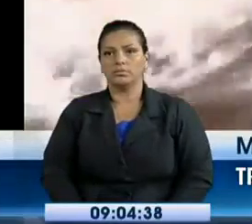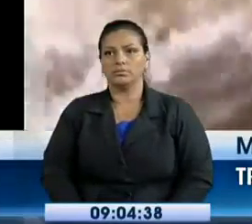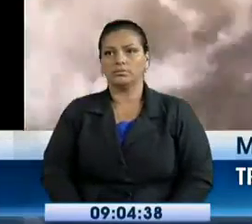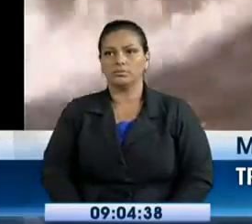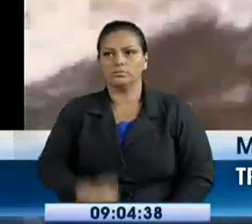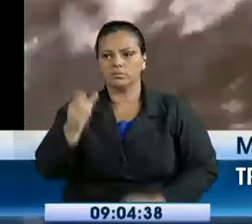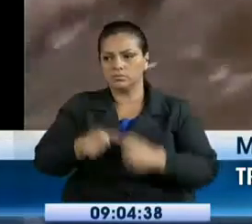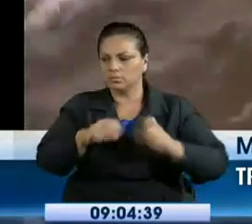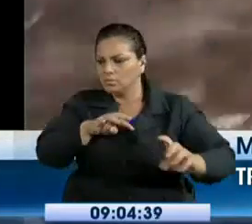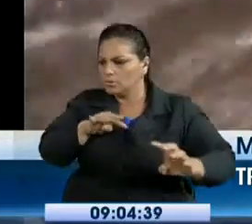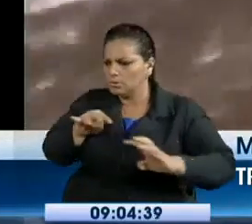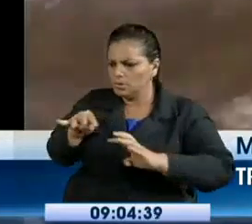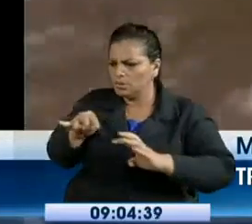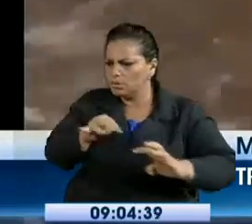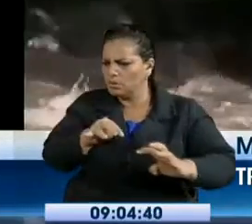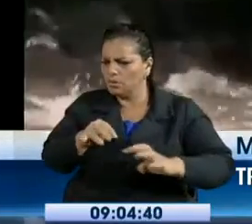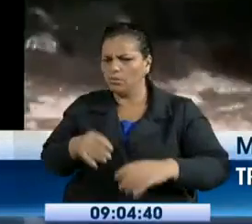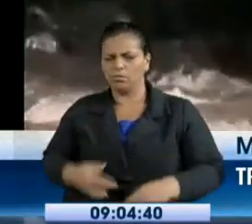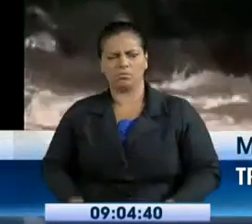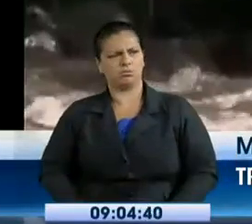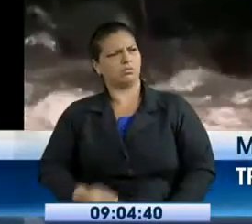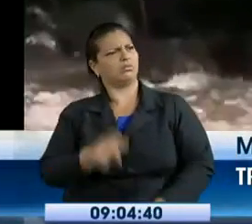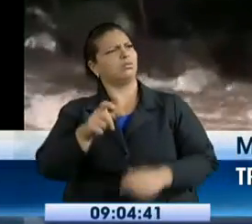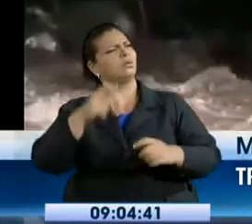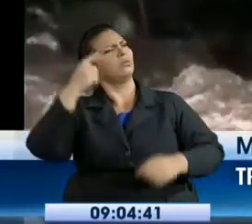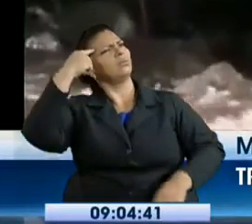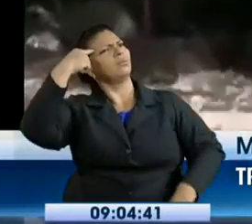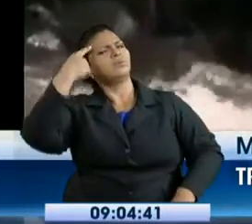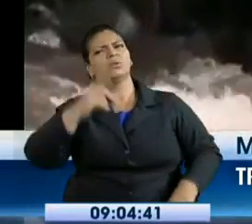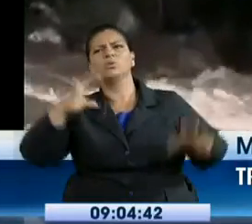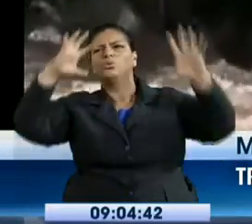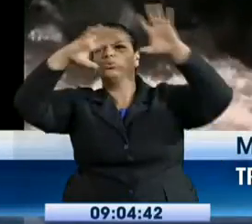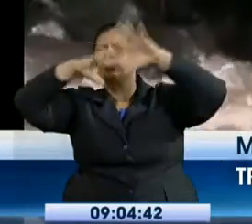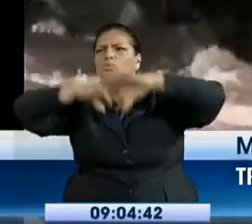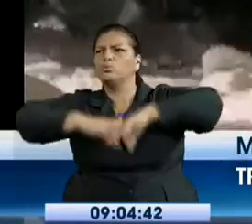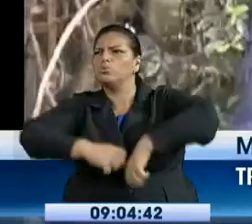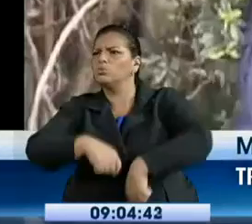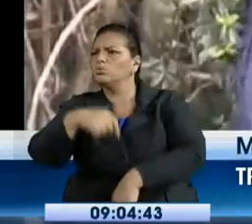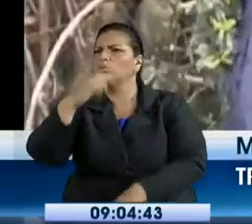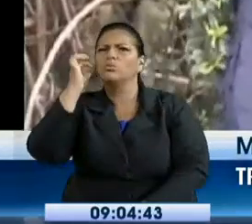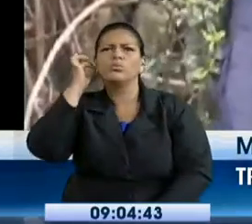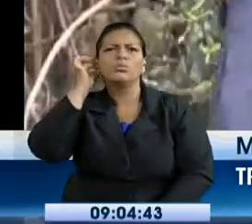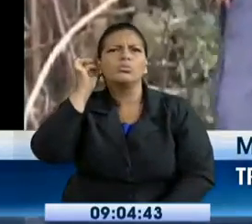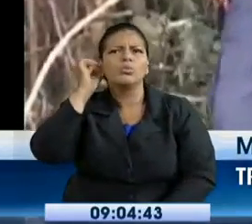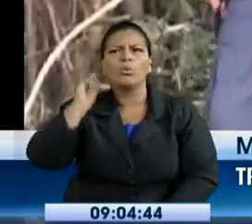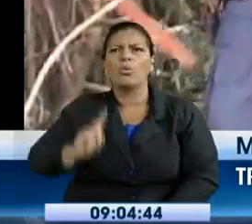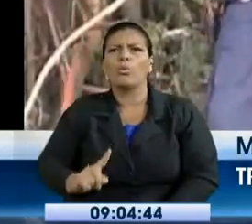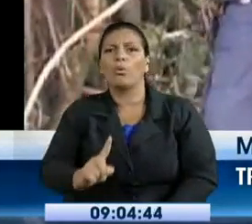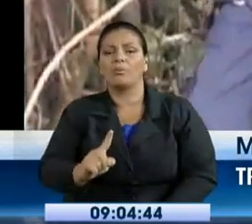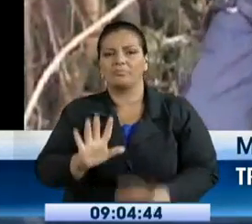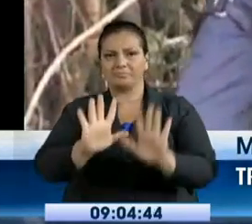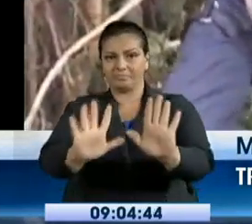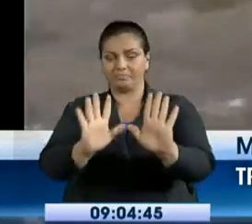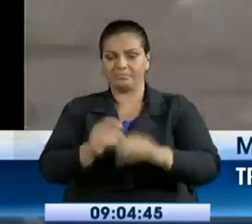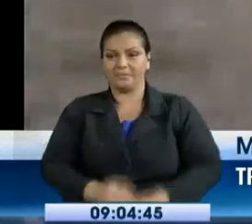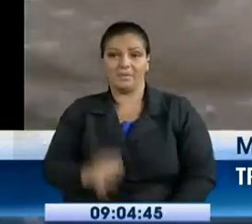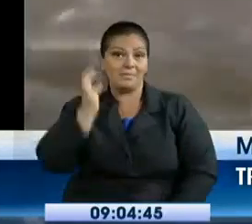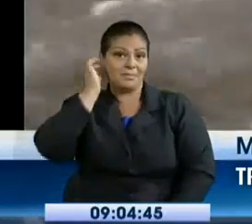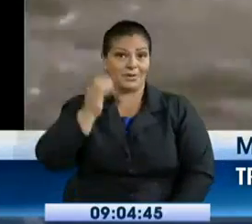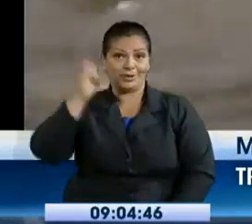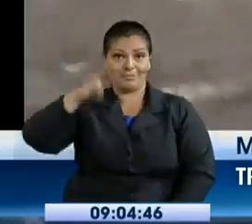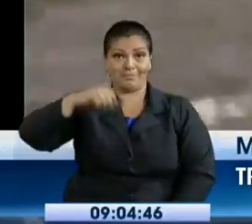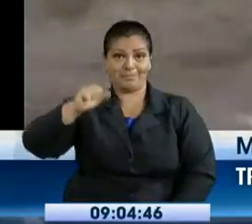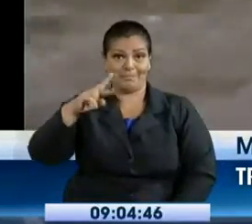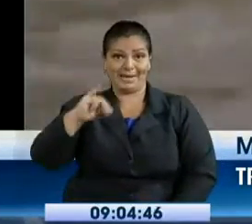¿Qué hacía una mujer a esas horas de la noche en el río? La respuesta la tiene un hermano de la víctima. María y su familia participaban de una limpia que